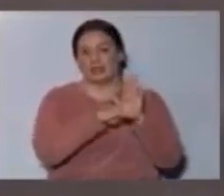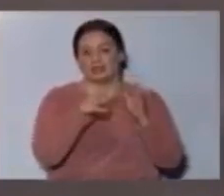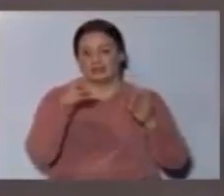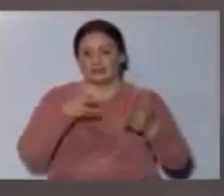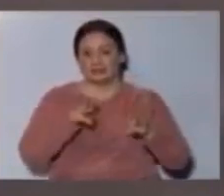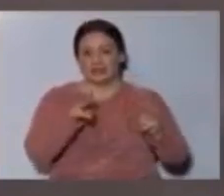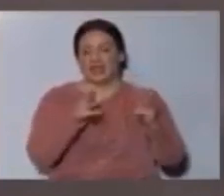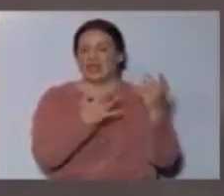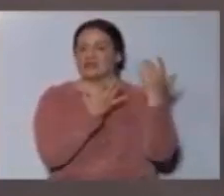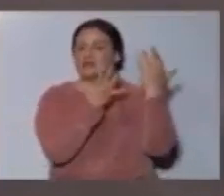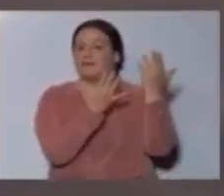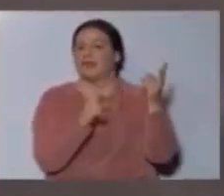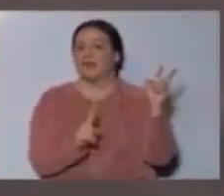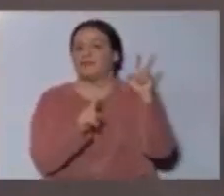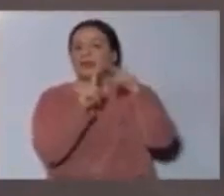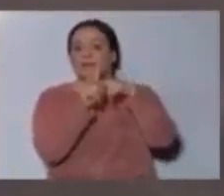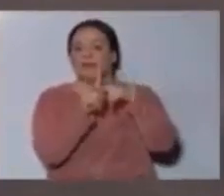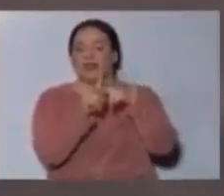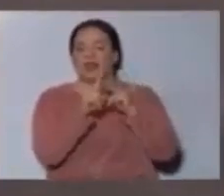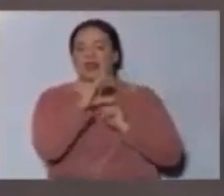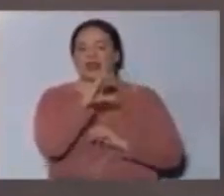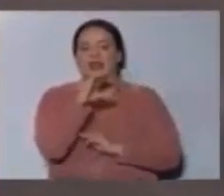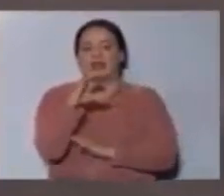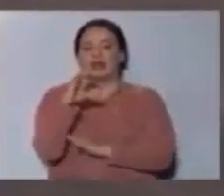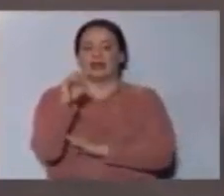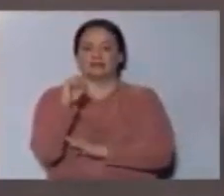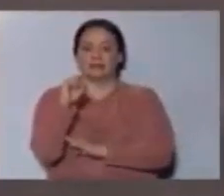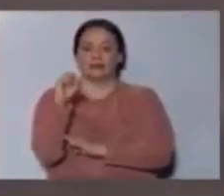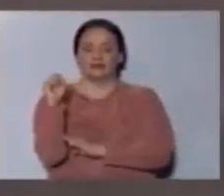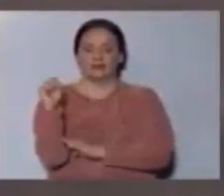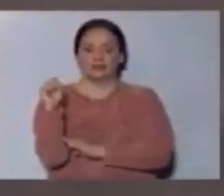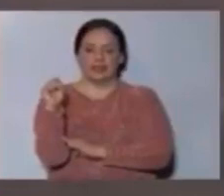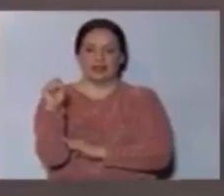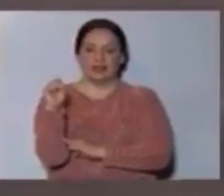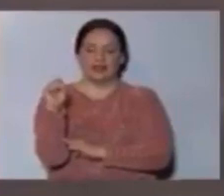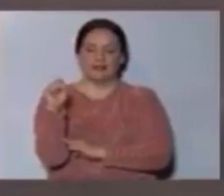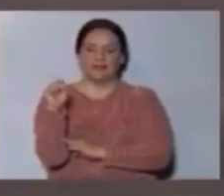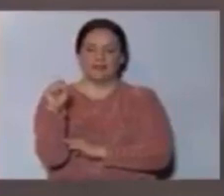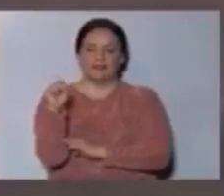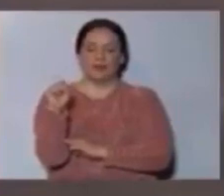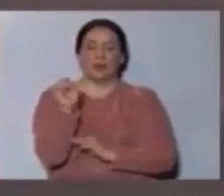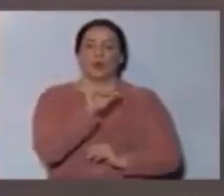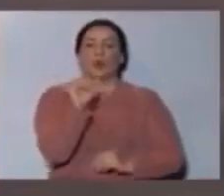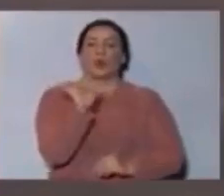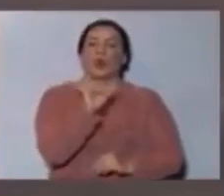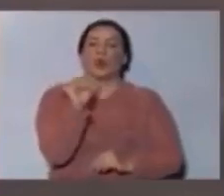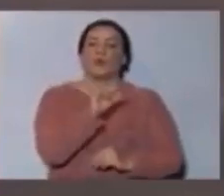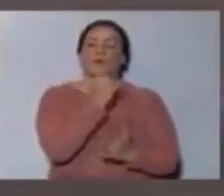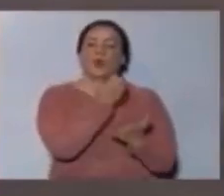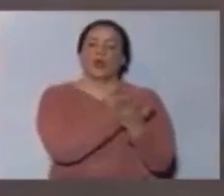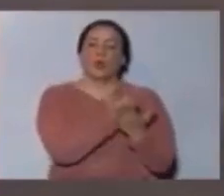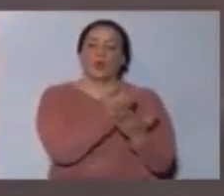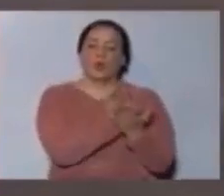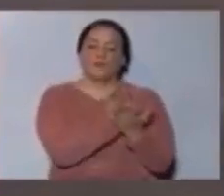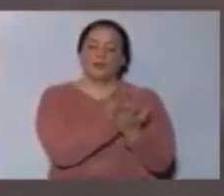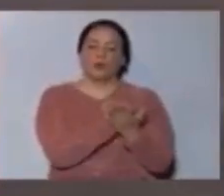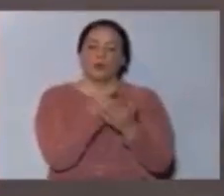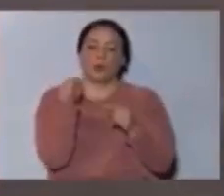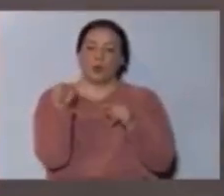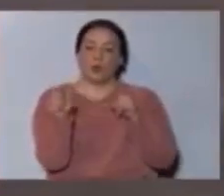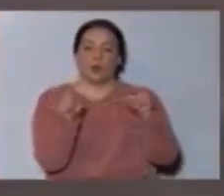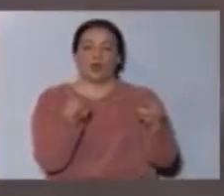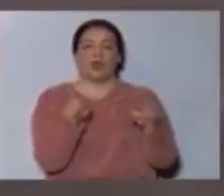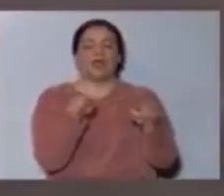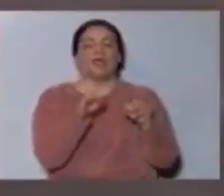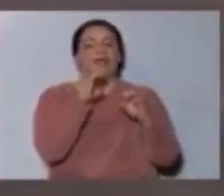espera implementar tanto en la Caja Costarricense del Seguro Social como en lo económico. En